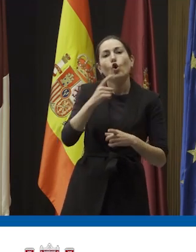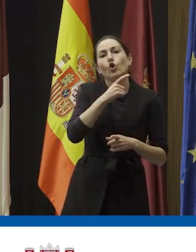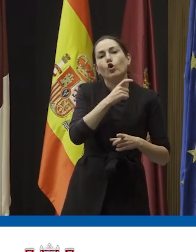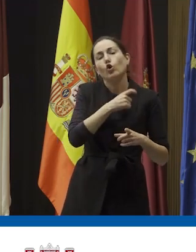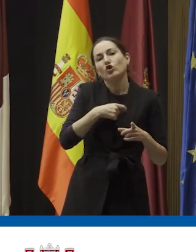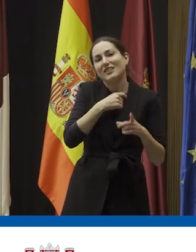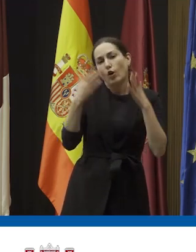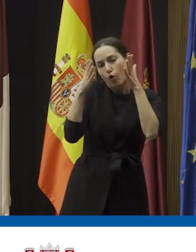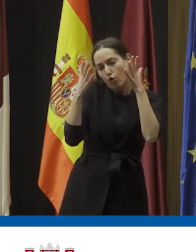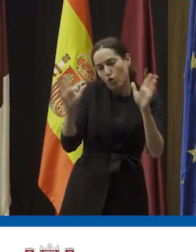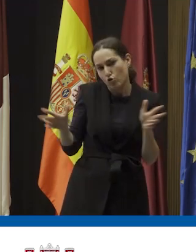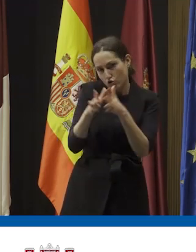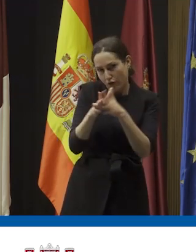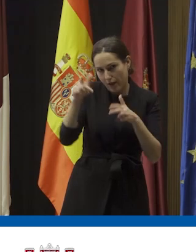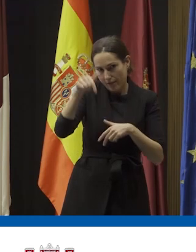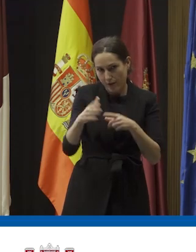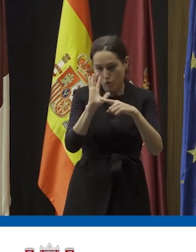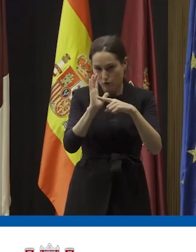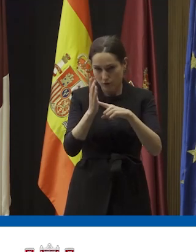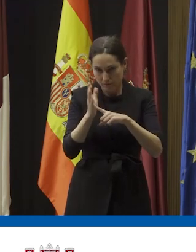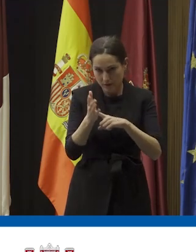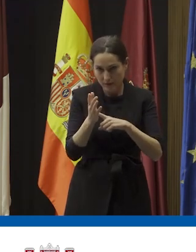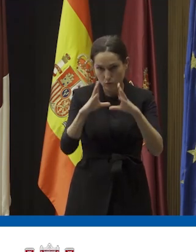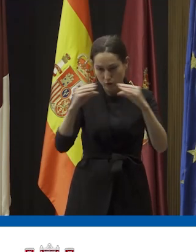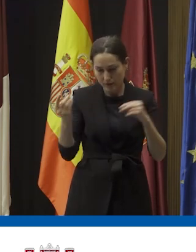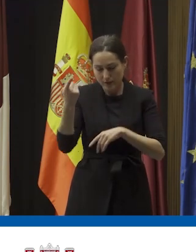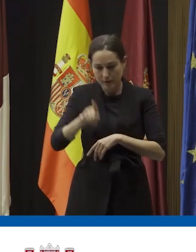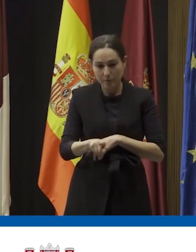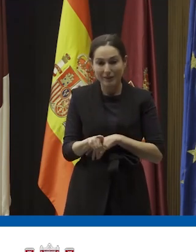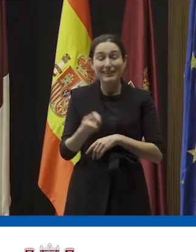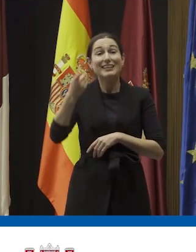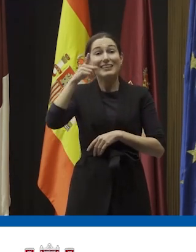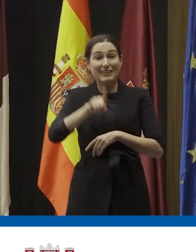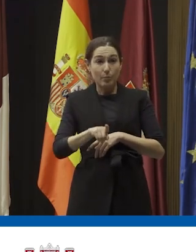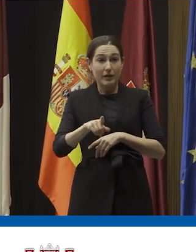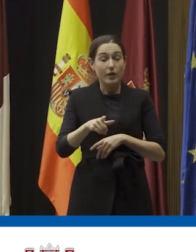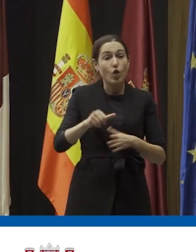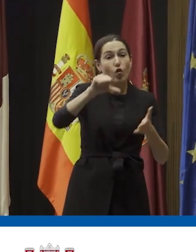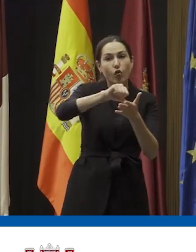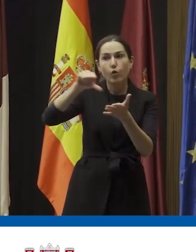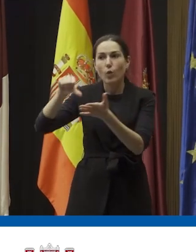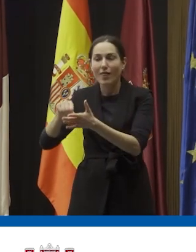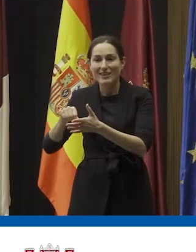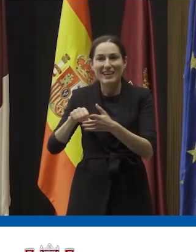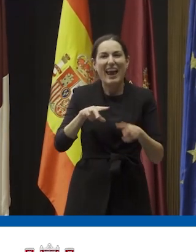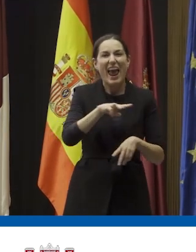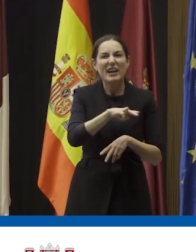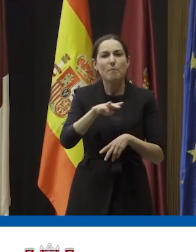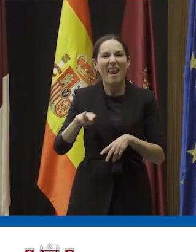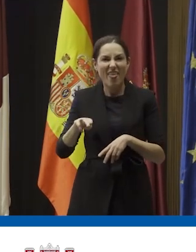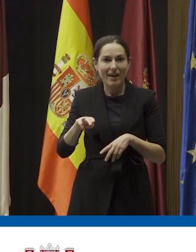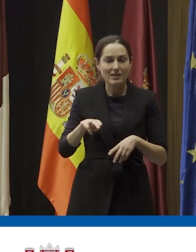Regional. Presidente de la Comisión Amigos de las Ciudades Hermanadas de Reconquista Argentina y Albacete.